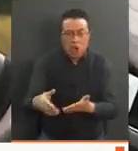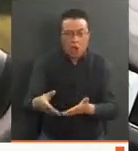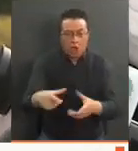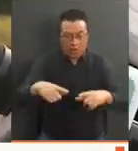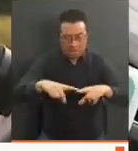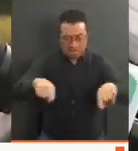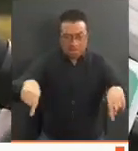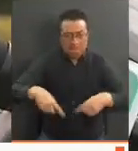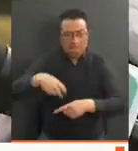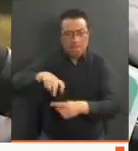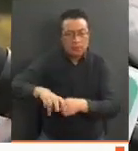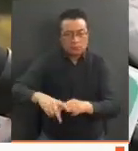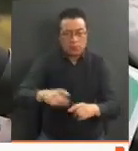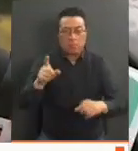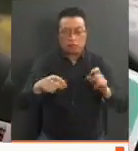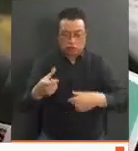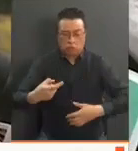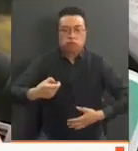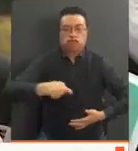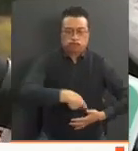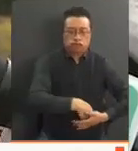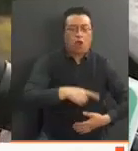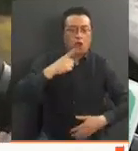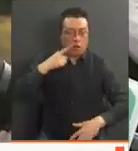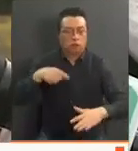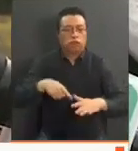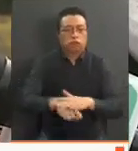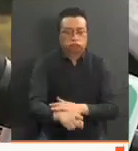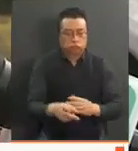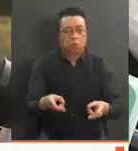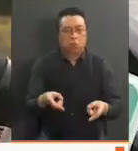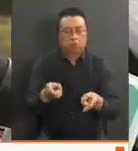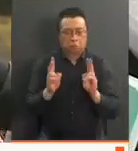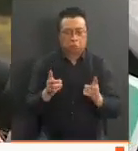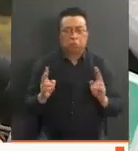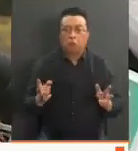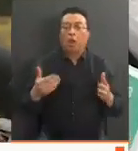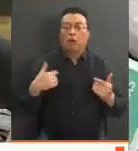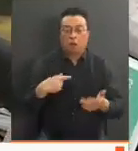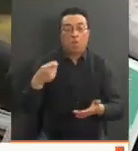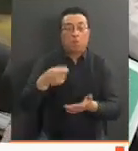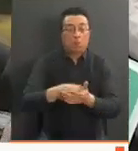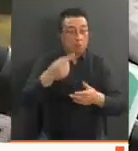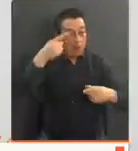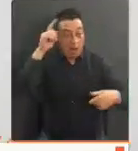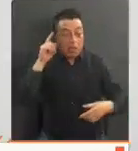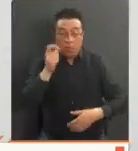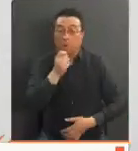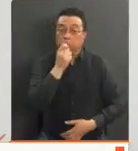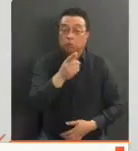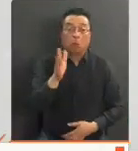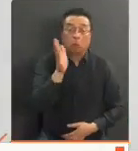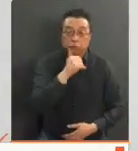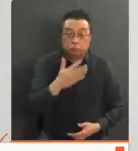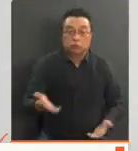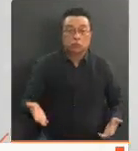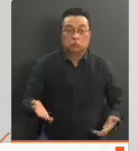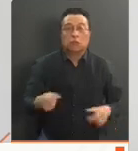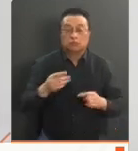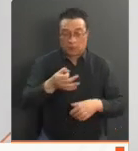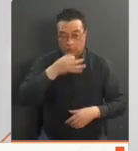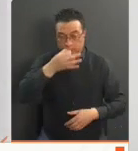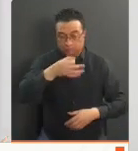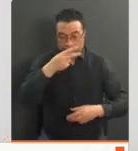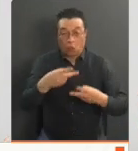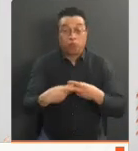armada entre al salón VIP pagando ese monto y que las personas heridas no hagan la denuncia. Mediante una declaración